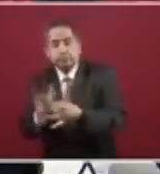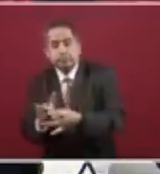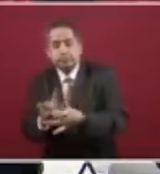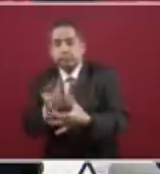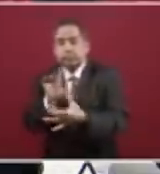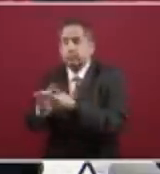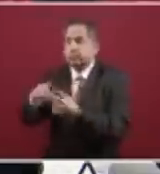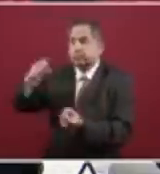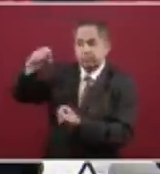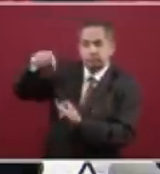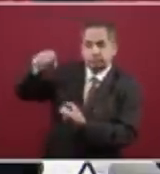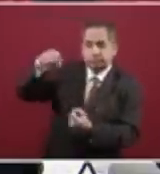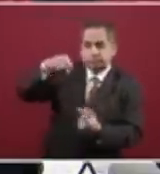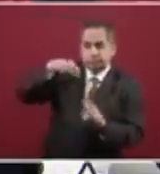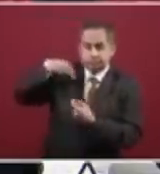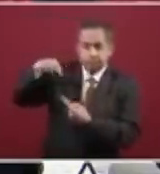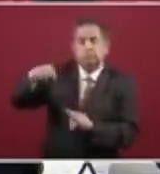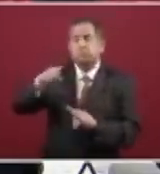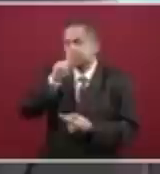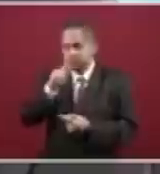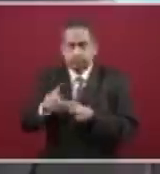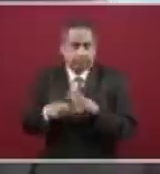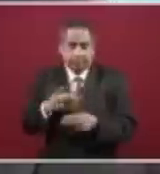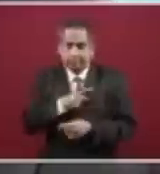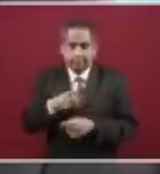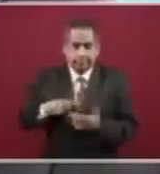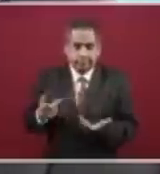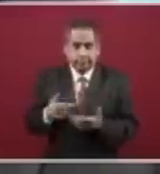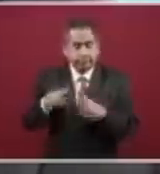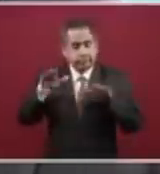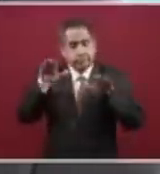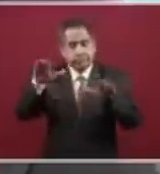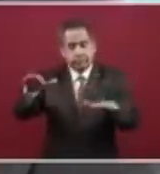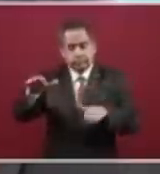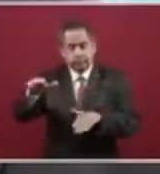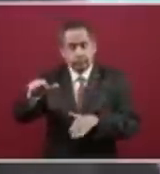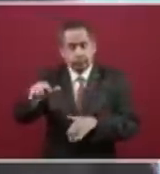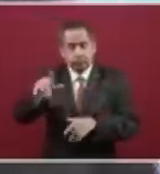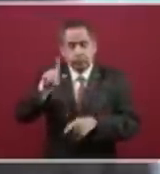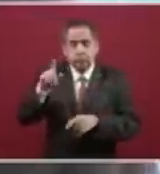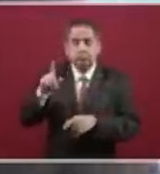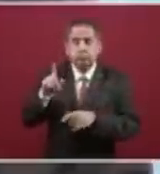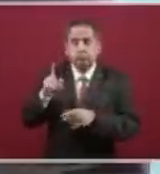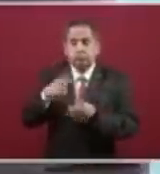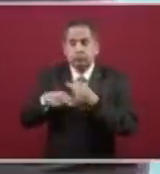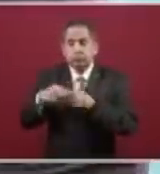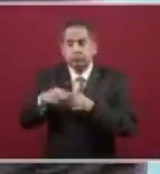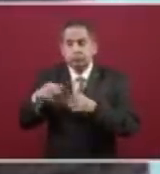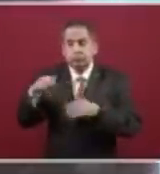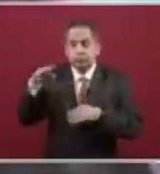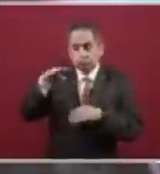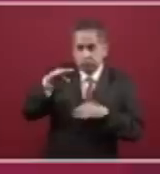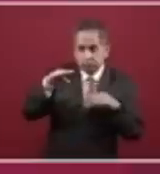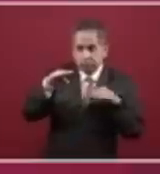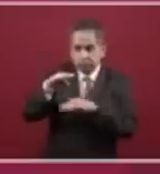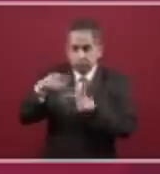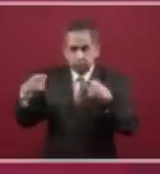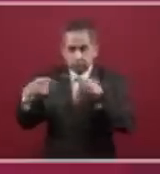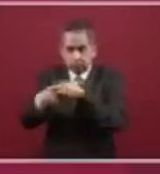satelitales porque los aviones que de repente decían que se cruzan